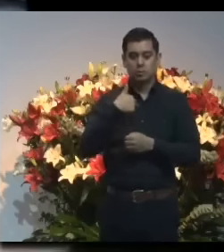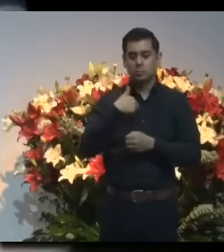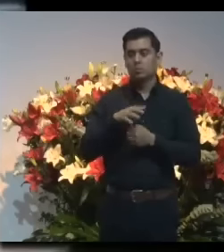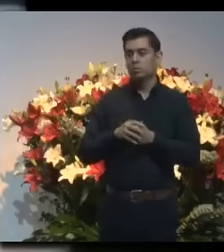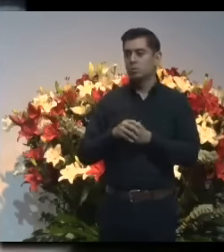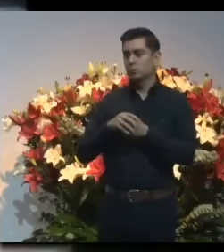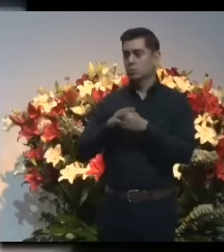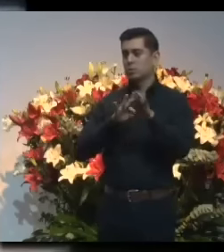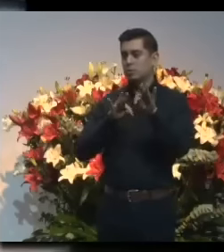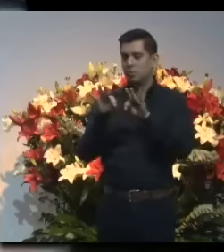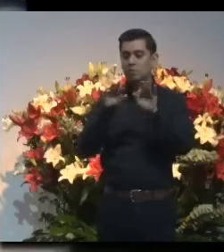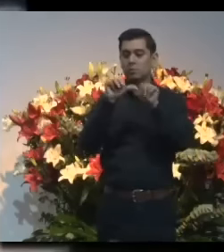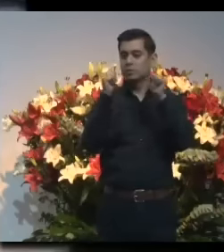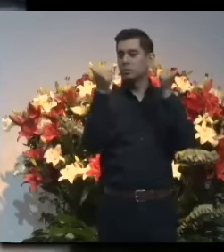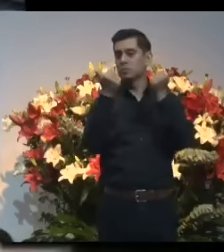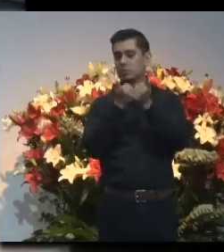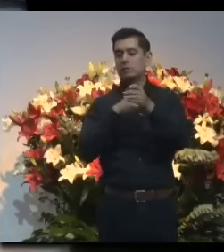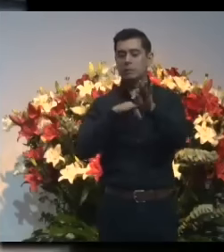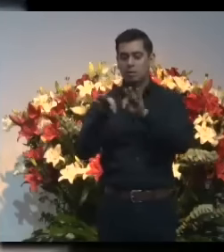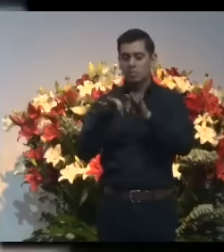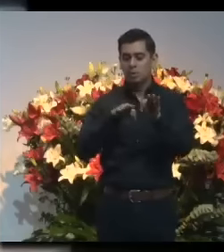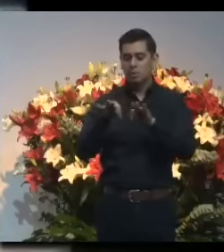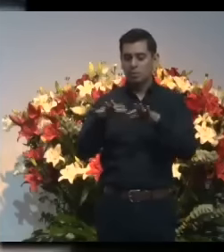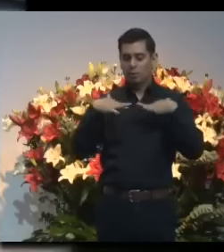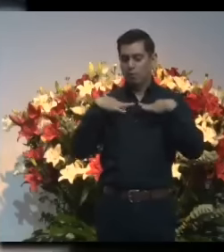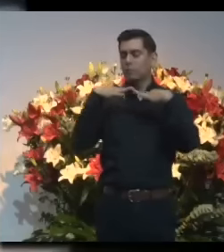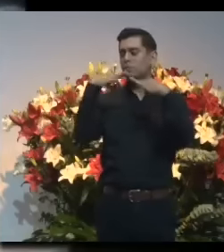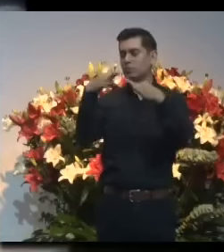fundación que trabajaba en comunidades indígenas,